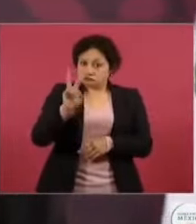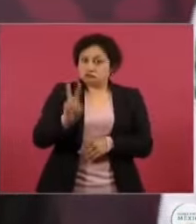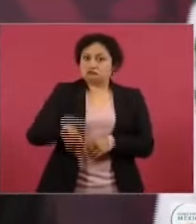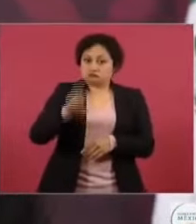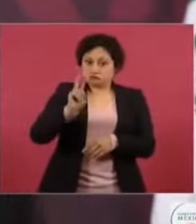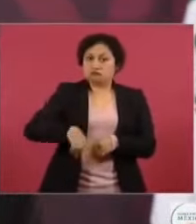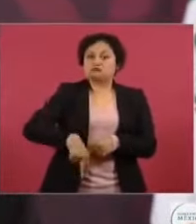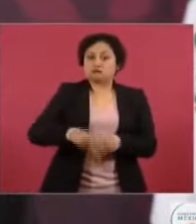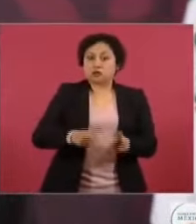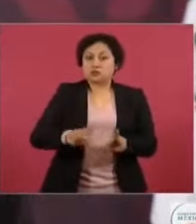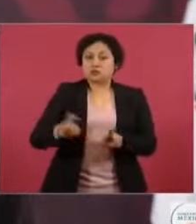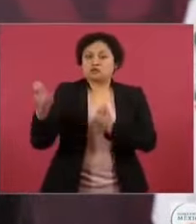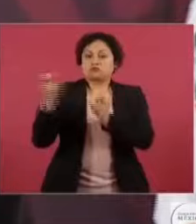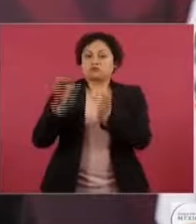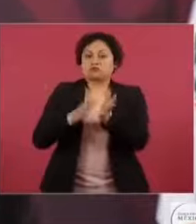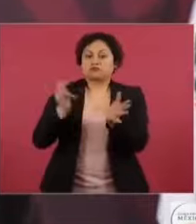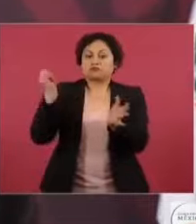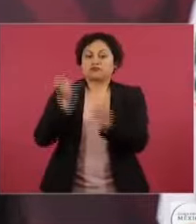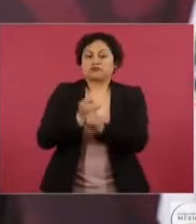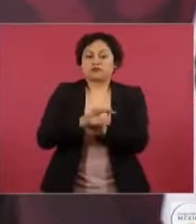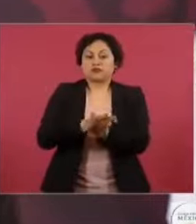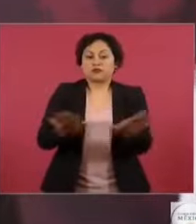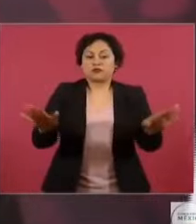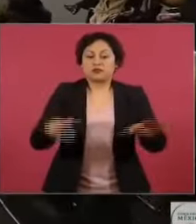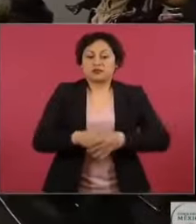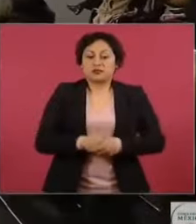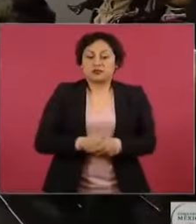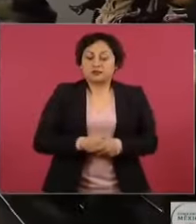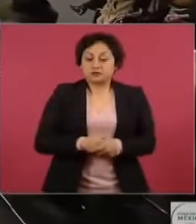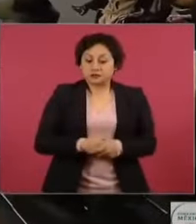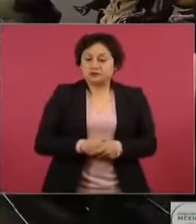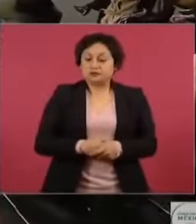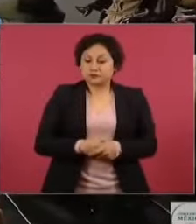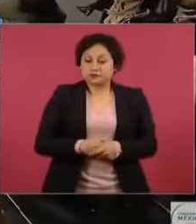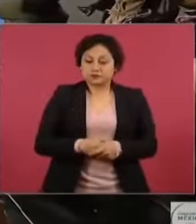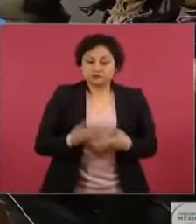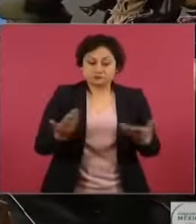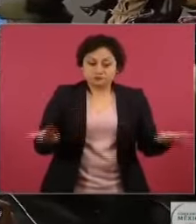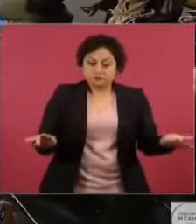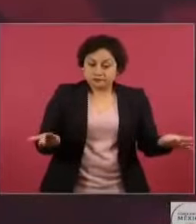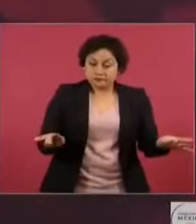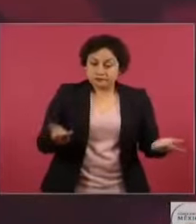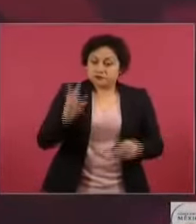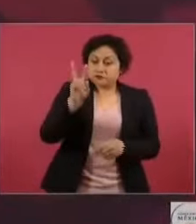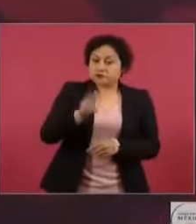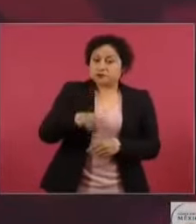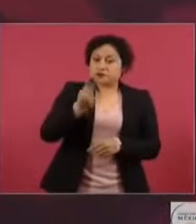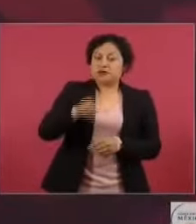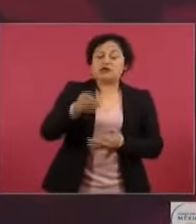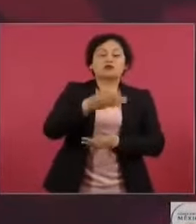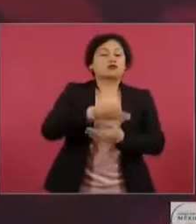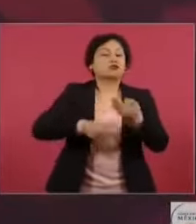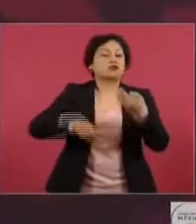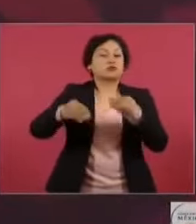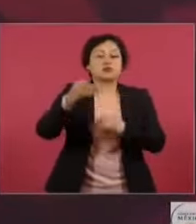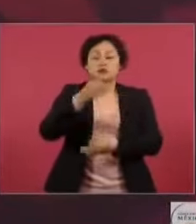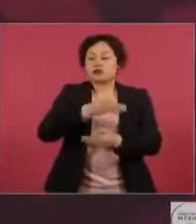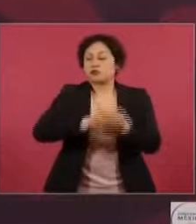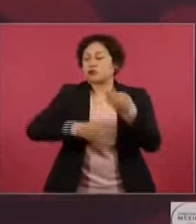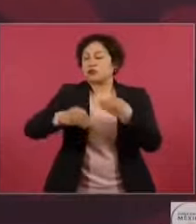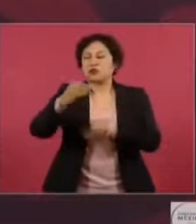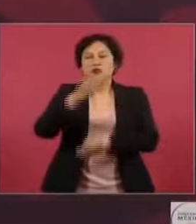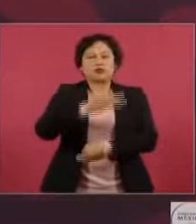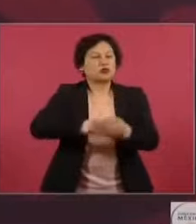personales, y ahora pensemos no solamente en los periodistas, de funcionarios, imagínate que estén en primer nivel en el combate al crimen